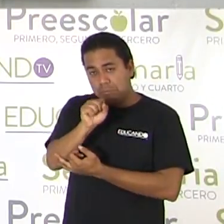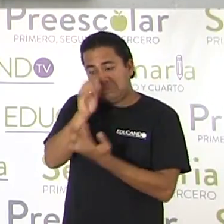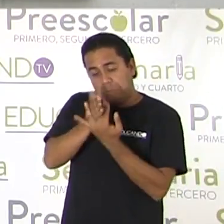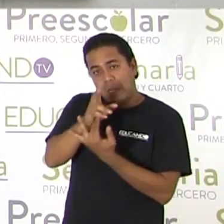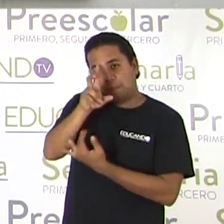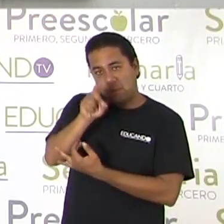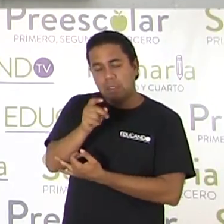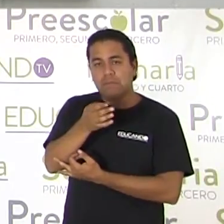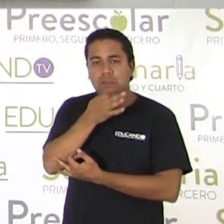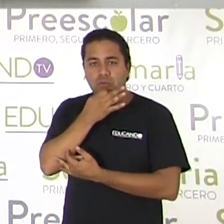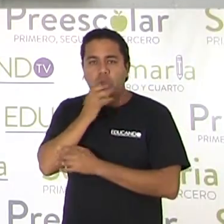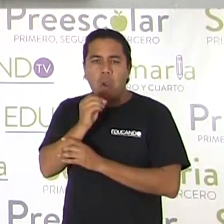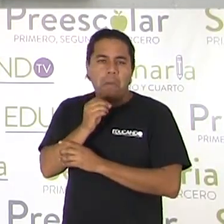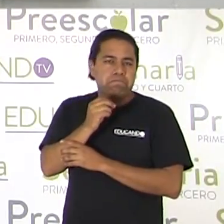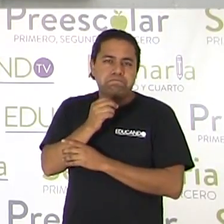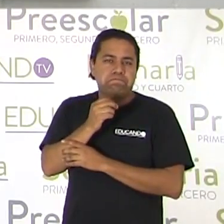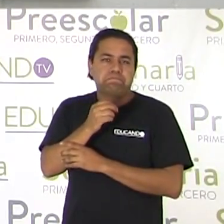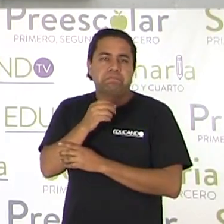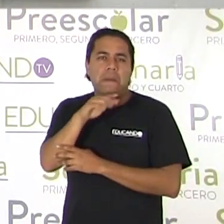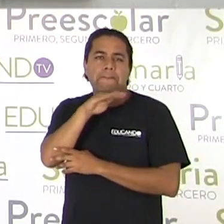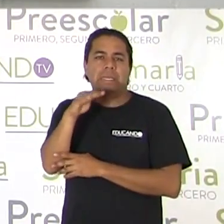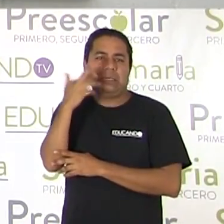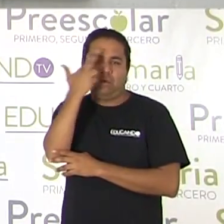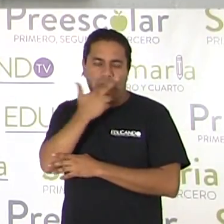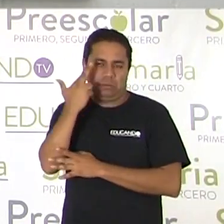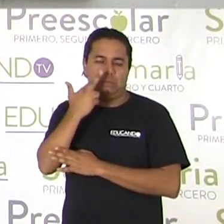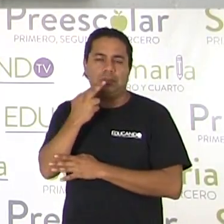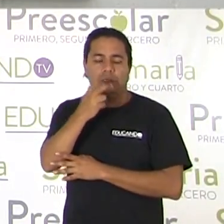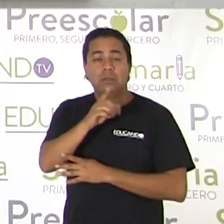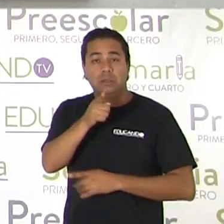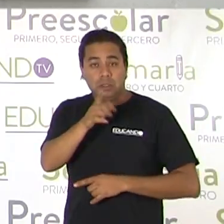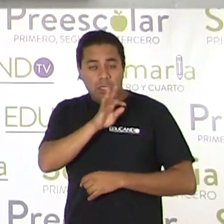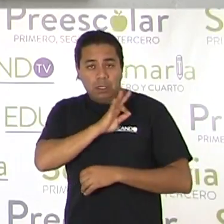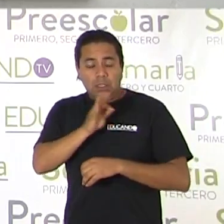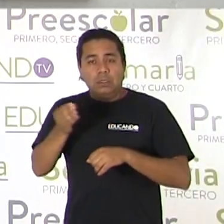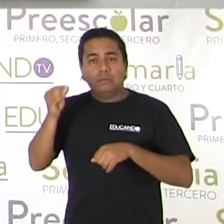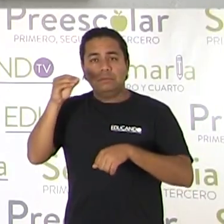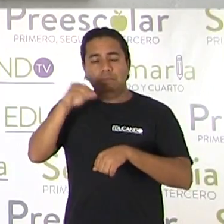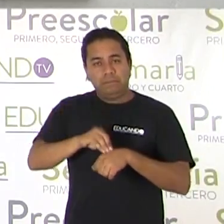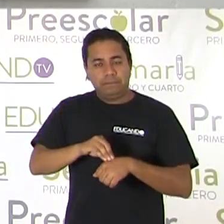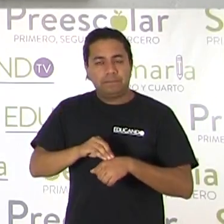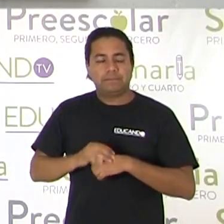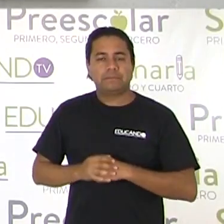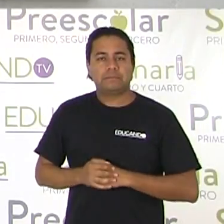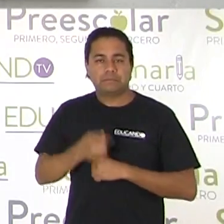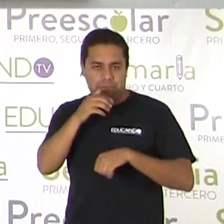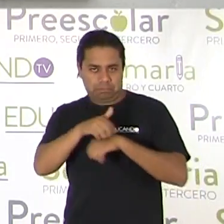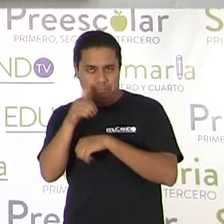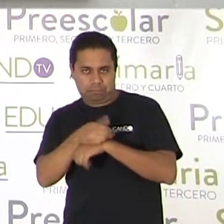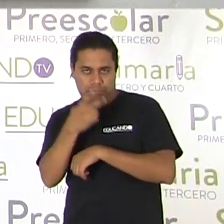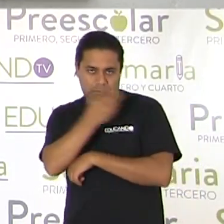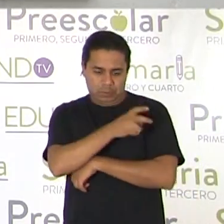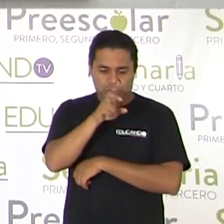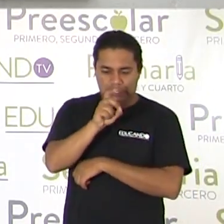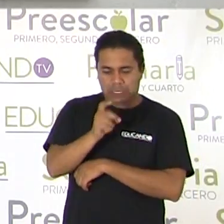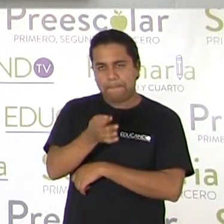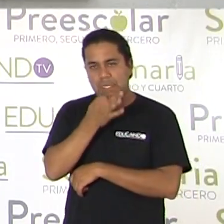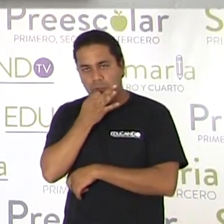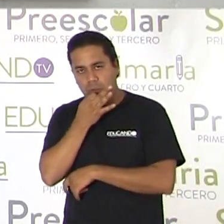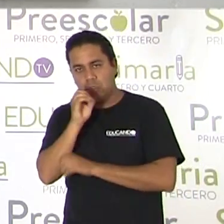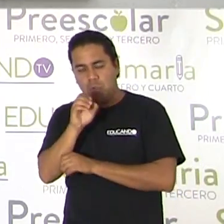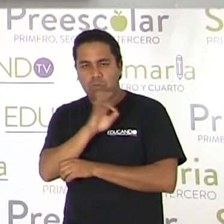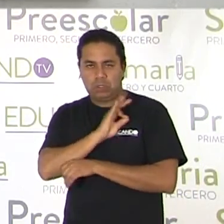30 minutos o media hora. En este caso puedes utilizar estos números, 30 minutos, o